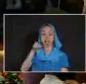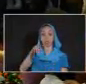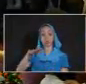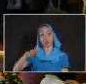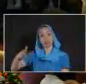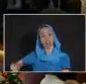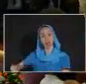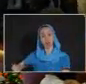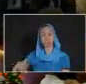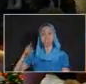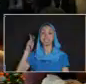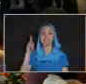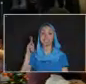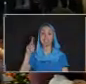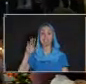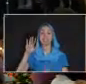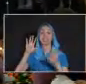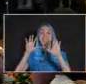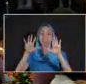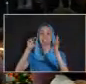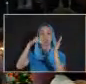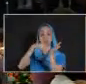y 10,000 a tu diestra,